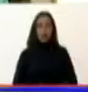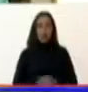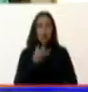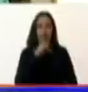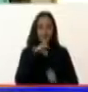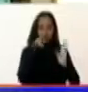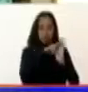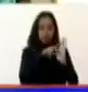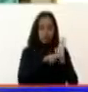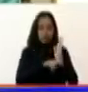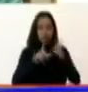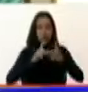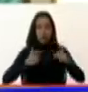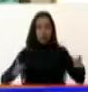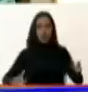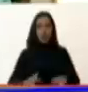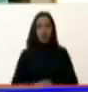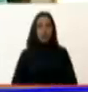general.